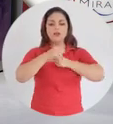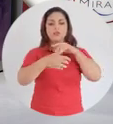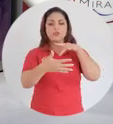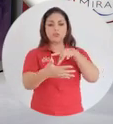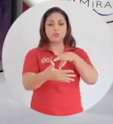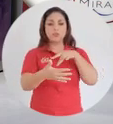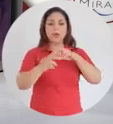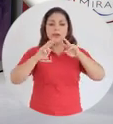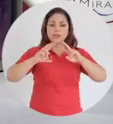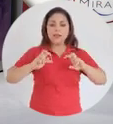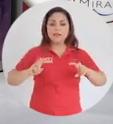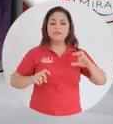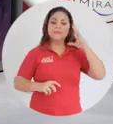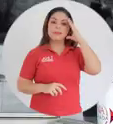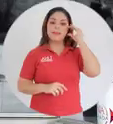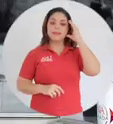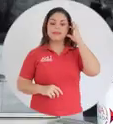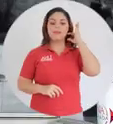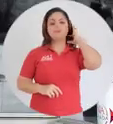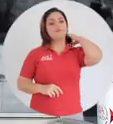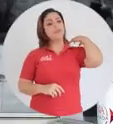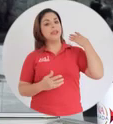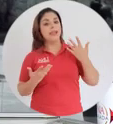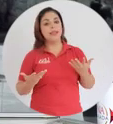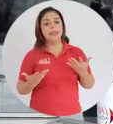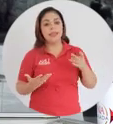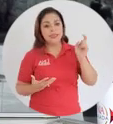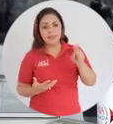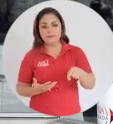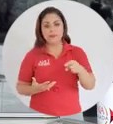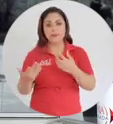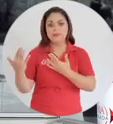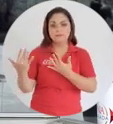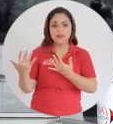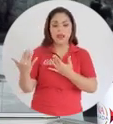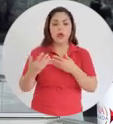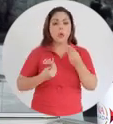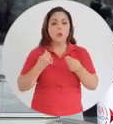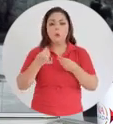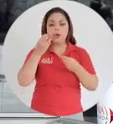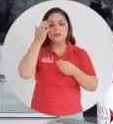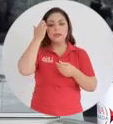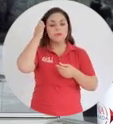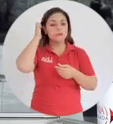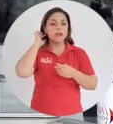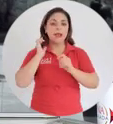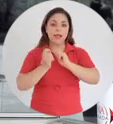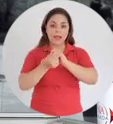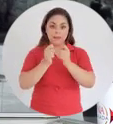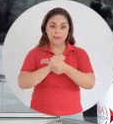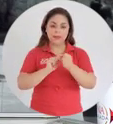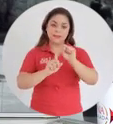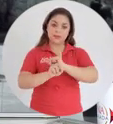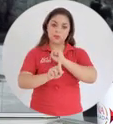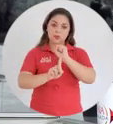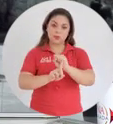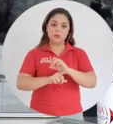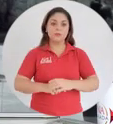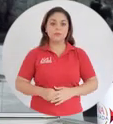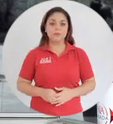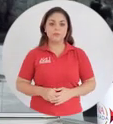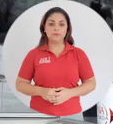estudio, de análisis, de experiencia. ¿Qué podemos esperar? ¿Cómo hacemos para cambiar la situación en Centroamérica desde las poblaciones?